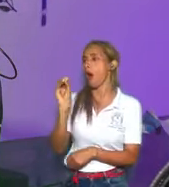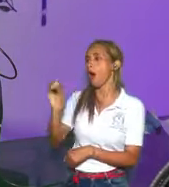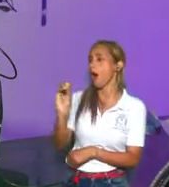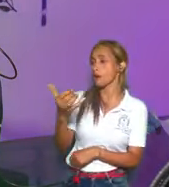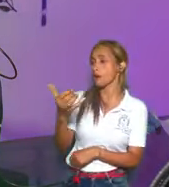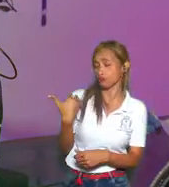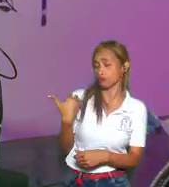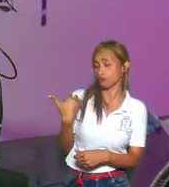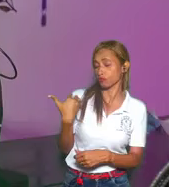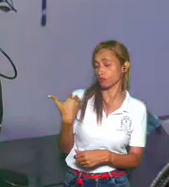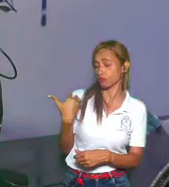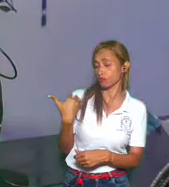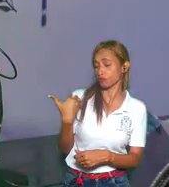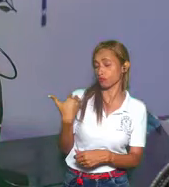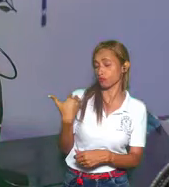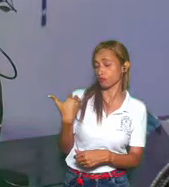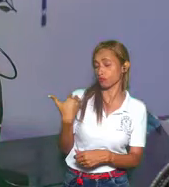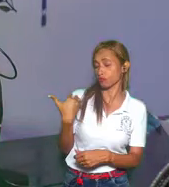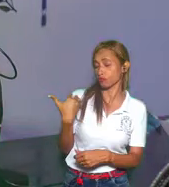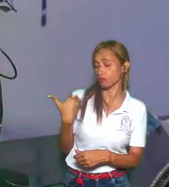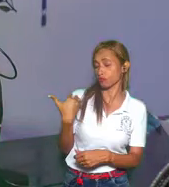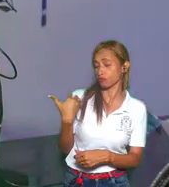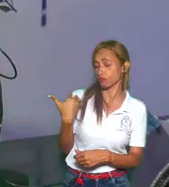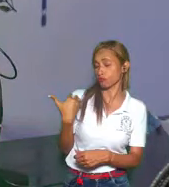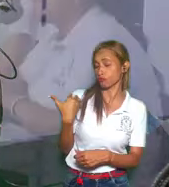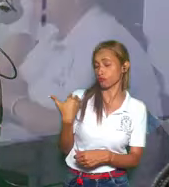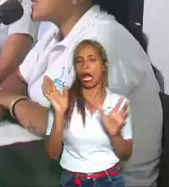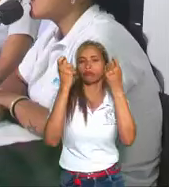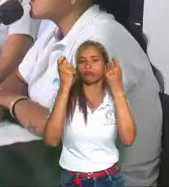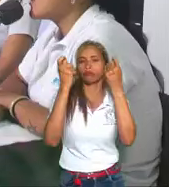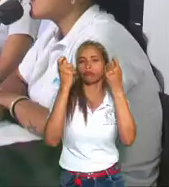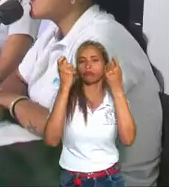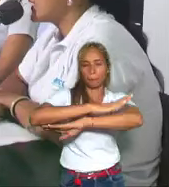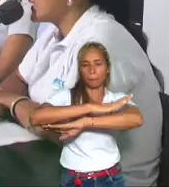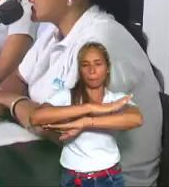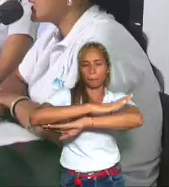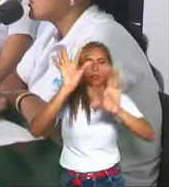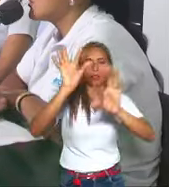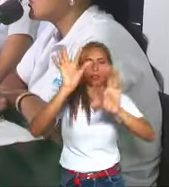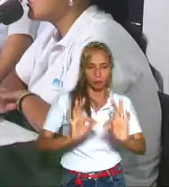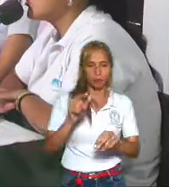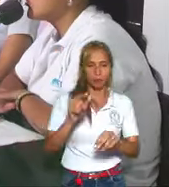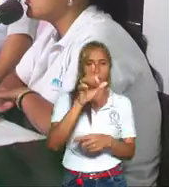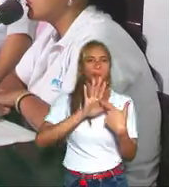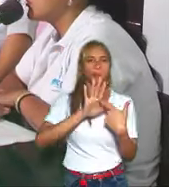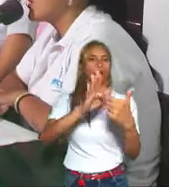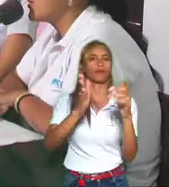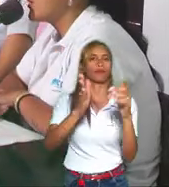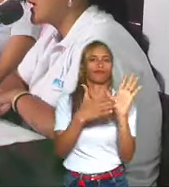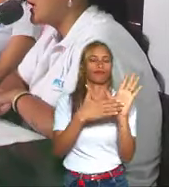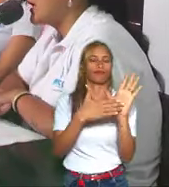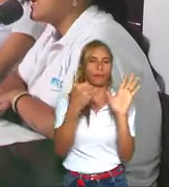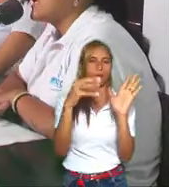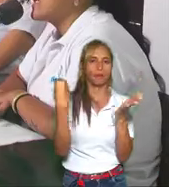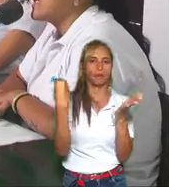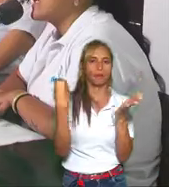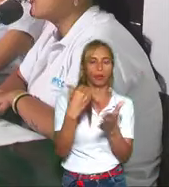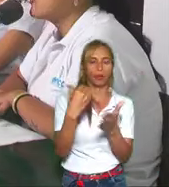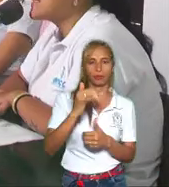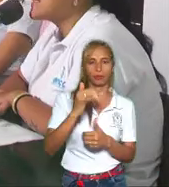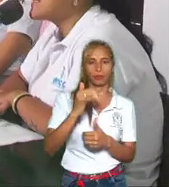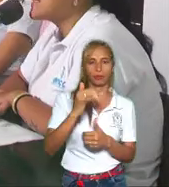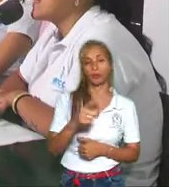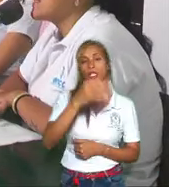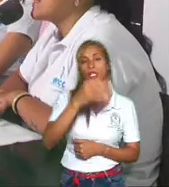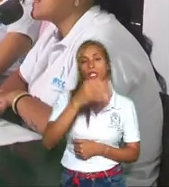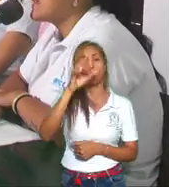van a suspender, pues esta es otra alternativa. Claro que sí, entonces esa es una alternativa. Entonces, señor usuario, si usted de pronto la paga en alguna de